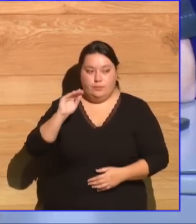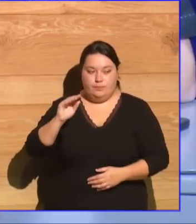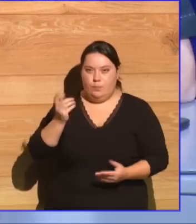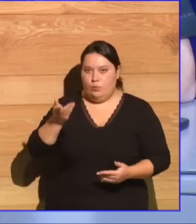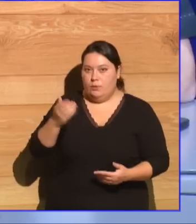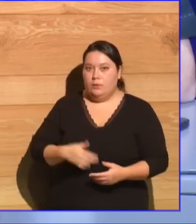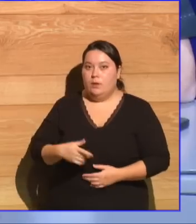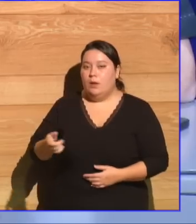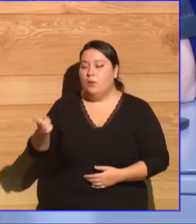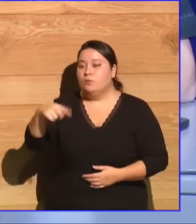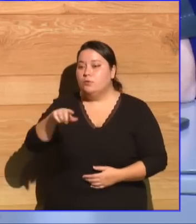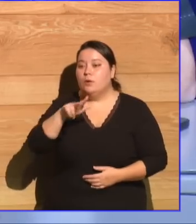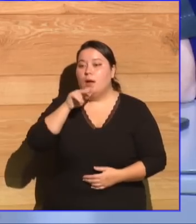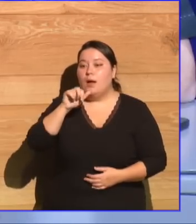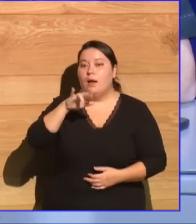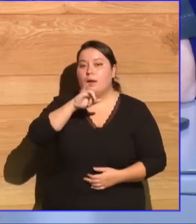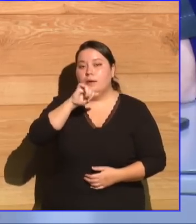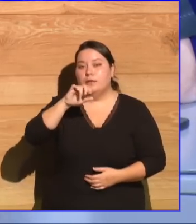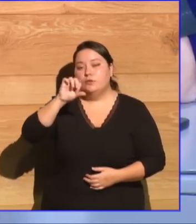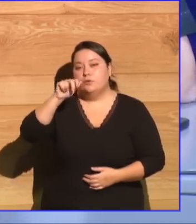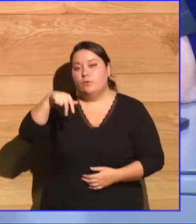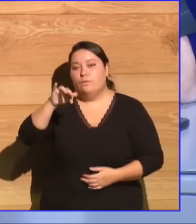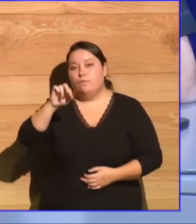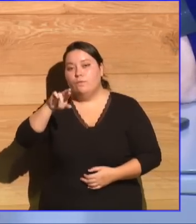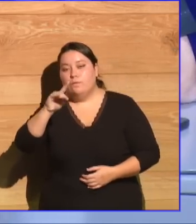crucial. ¿Os gusta Harrison Ford como actor? Claro.